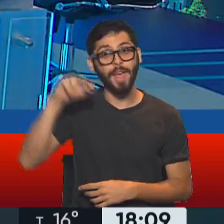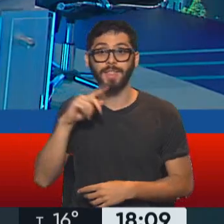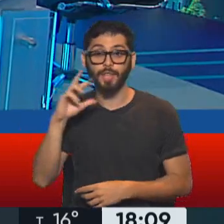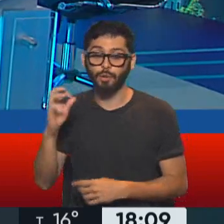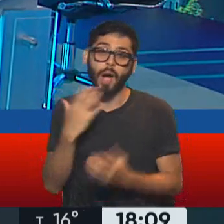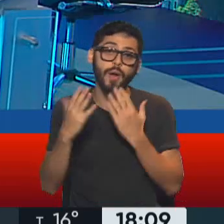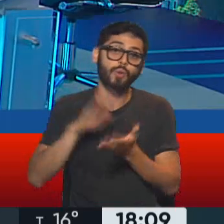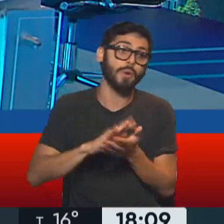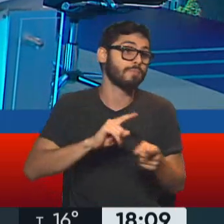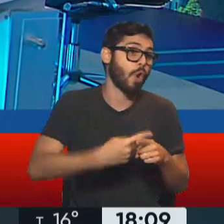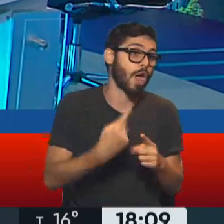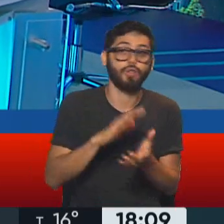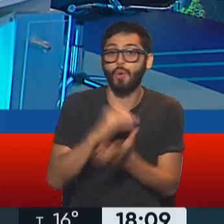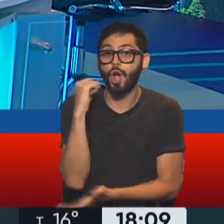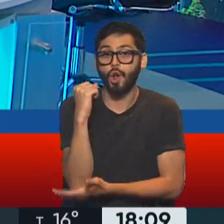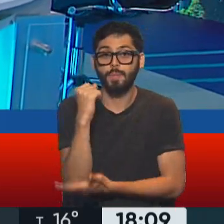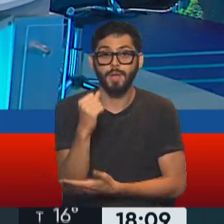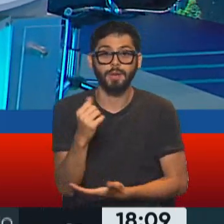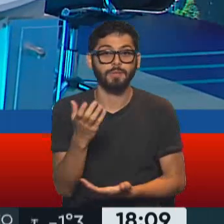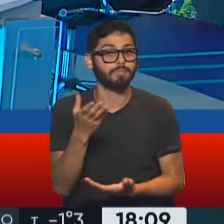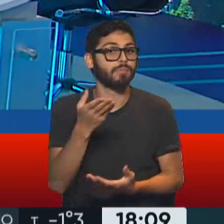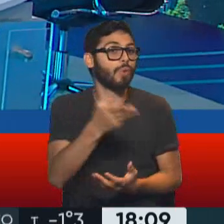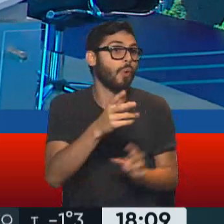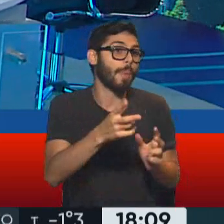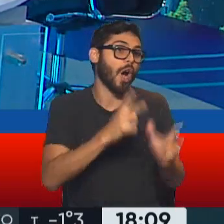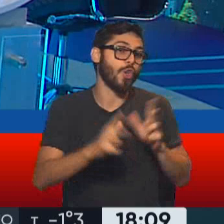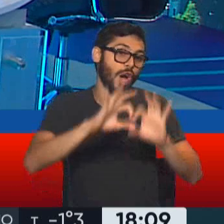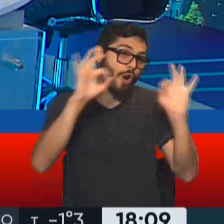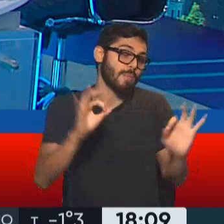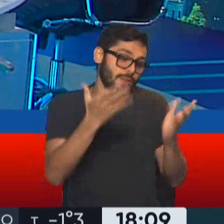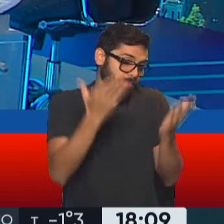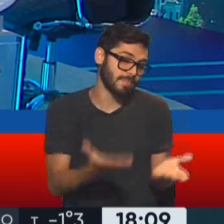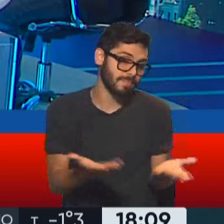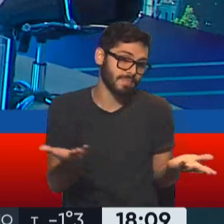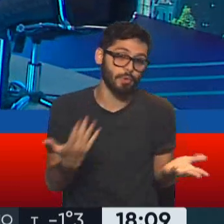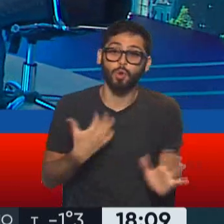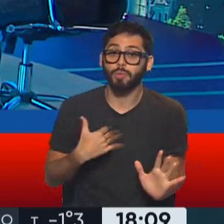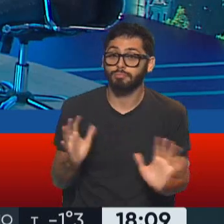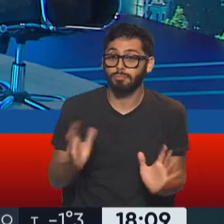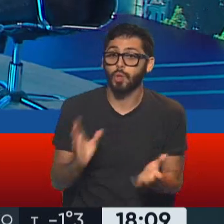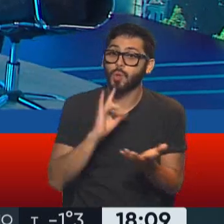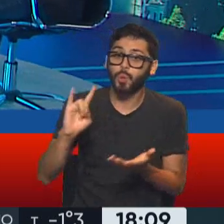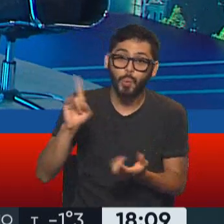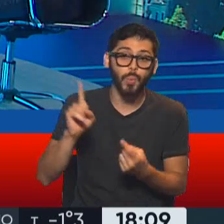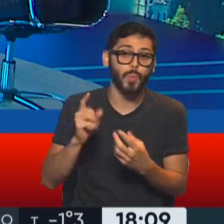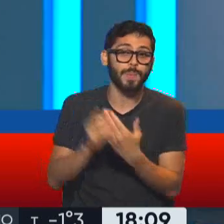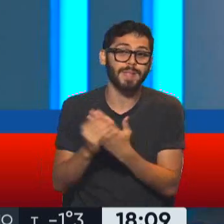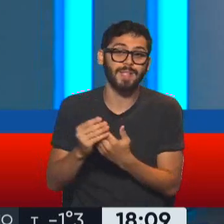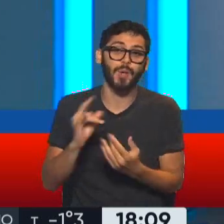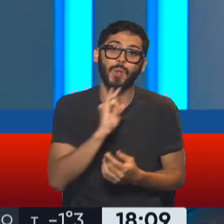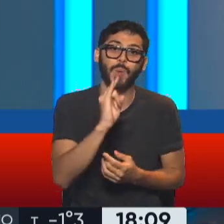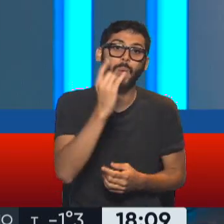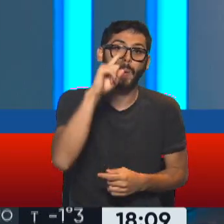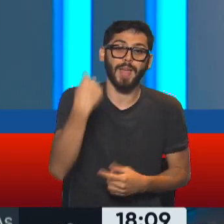por supuesto. Sí. Sos el gran protagonista del día para contarnos todo esto. Yo no, será Martín Guzmán, el presidente de la Nación, no quiero ser el